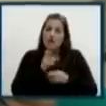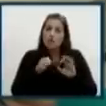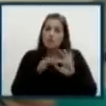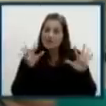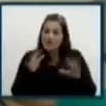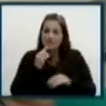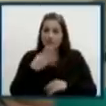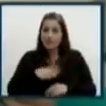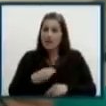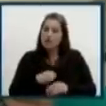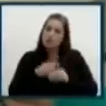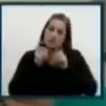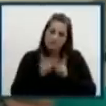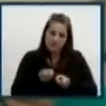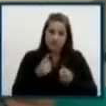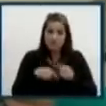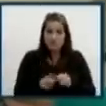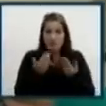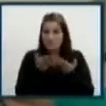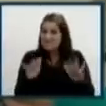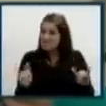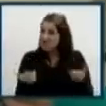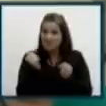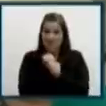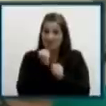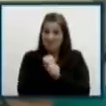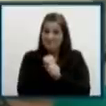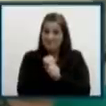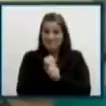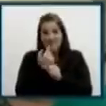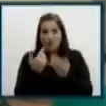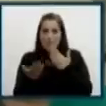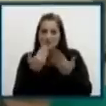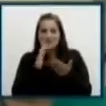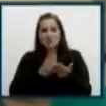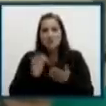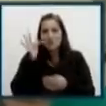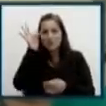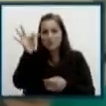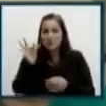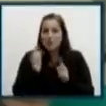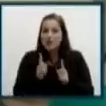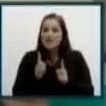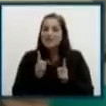y el Partido Blanco, así que para empezar, a charlar del futuro y sobre todo,